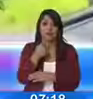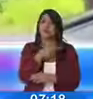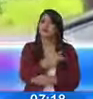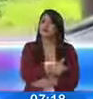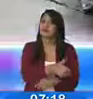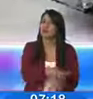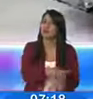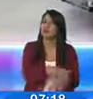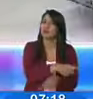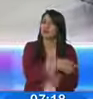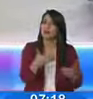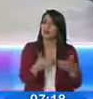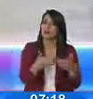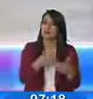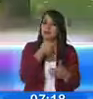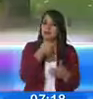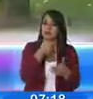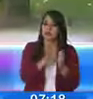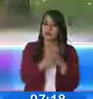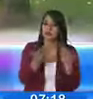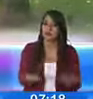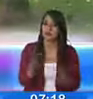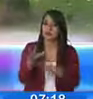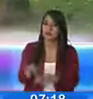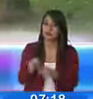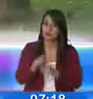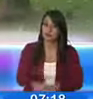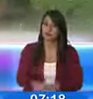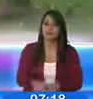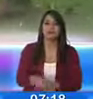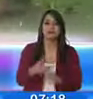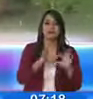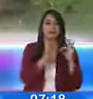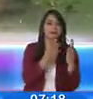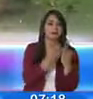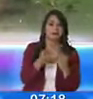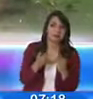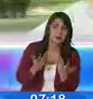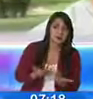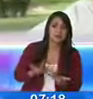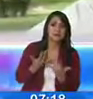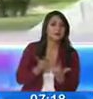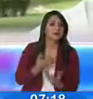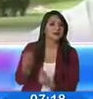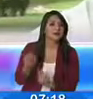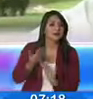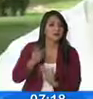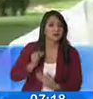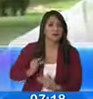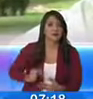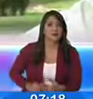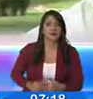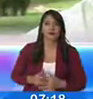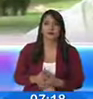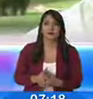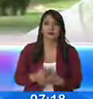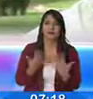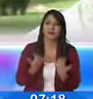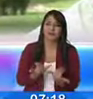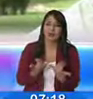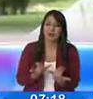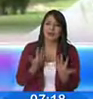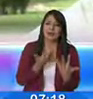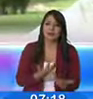del equipo periodístico de diario El Comercio, genera expectativa en los familiares de los 3 asesinados. Básicamente lo que nosotros esperamos es que este tipo